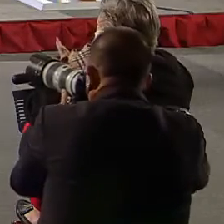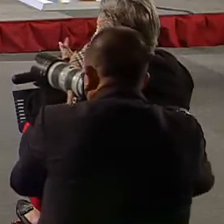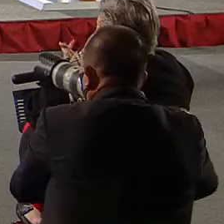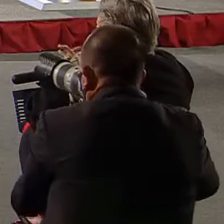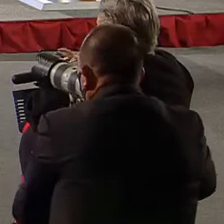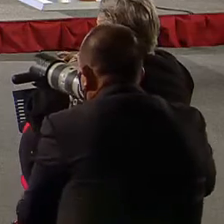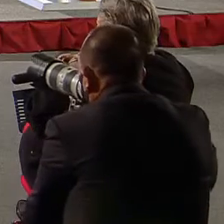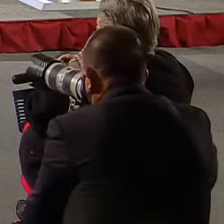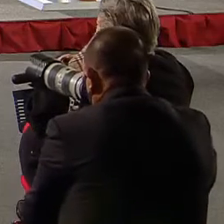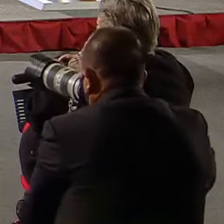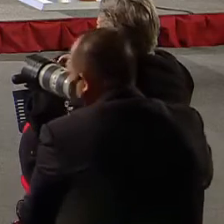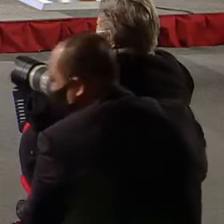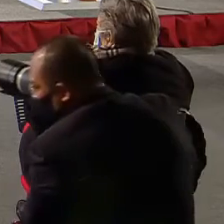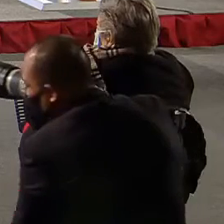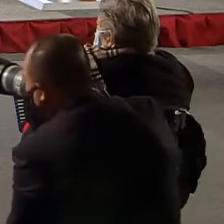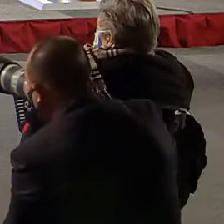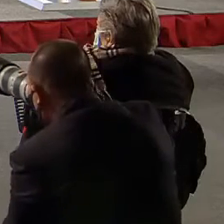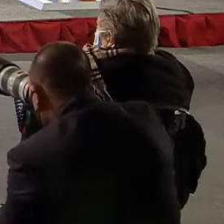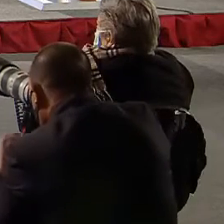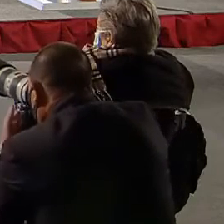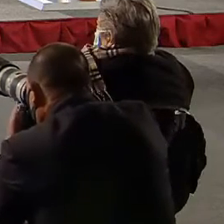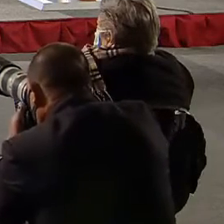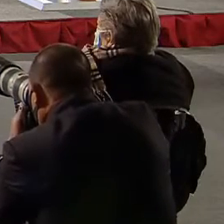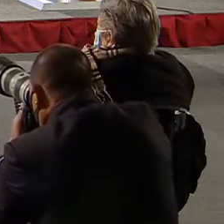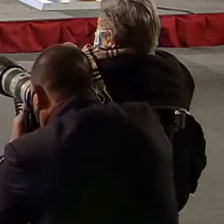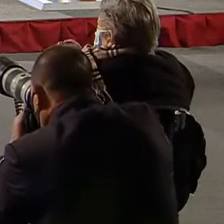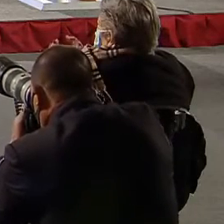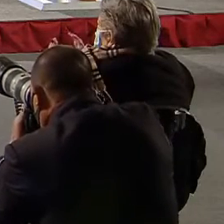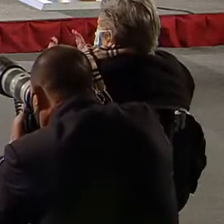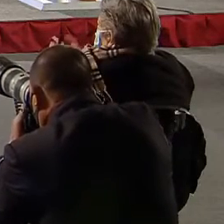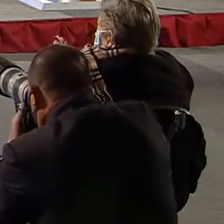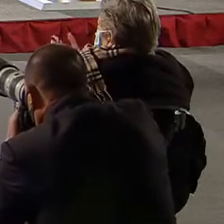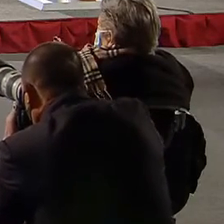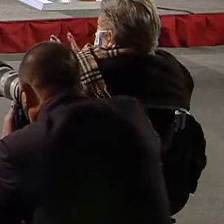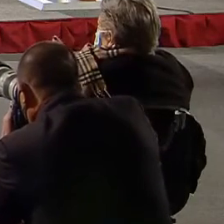El capitán de corbeta Adrián Gerardo Hernández.